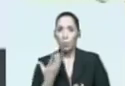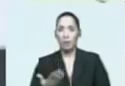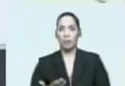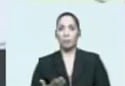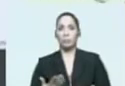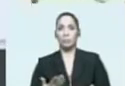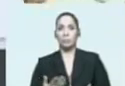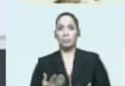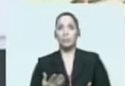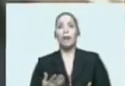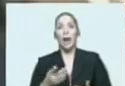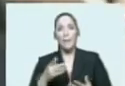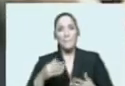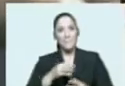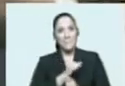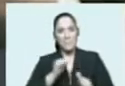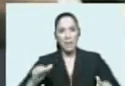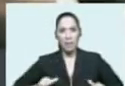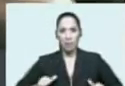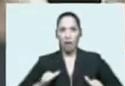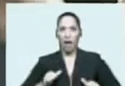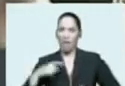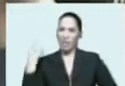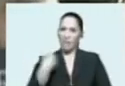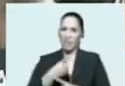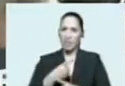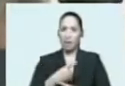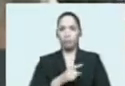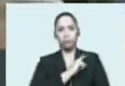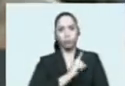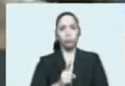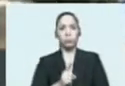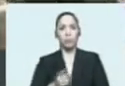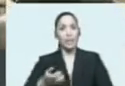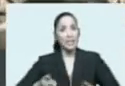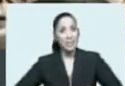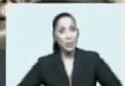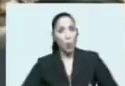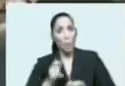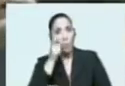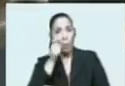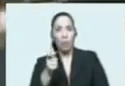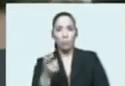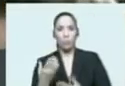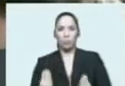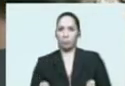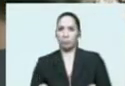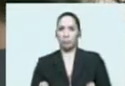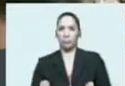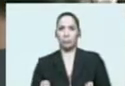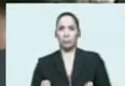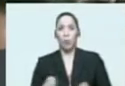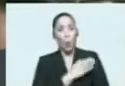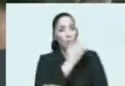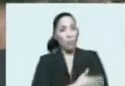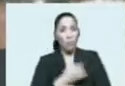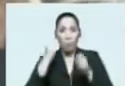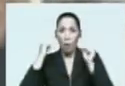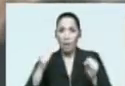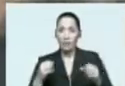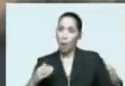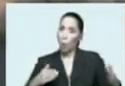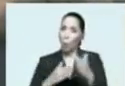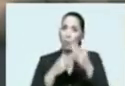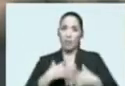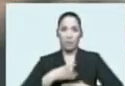prestar servicio militar no a los hijos de la burguesía sino a los hijos del pueblo porque ponían la fuerza del estado en contra de